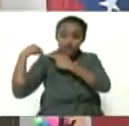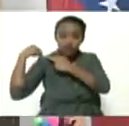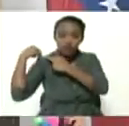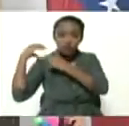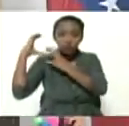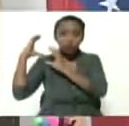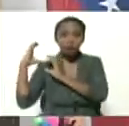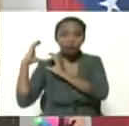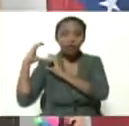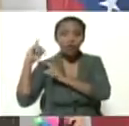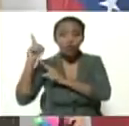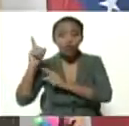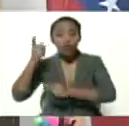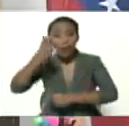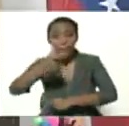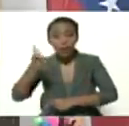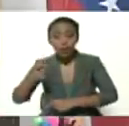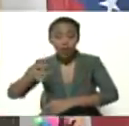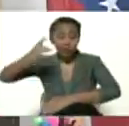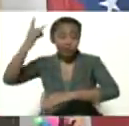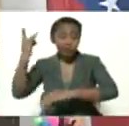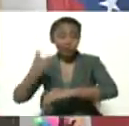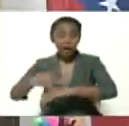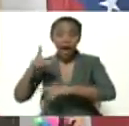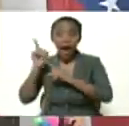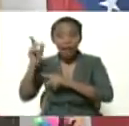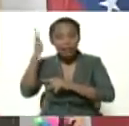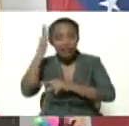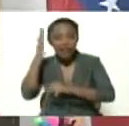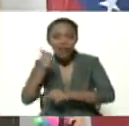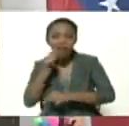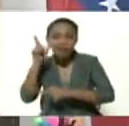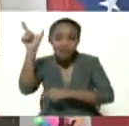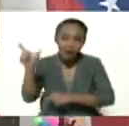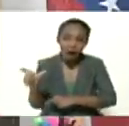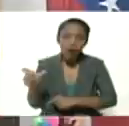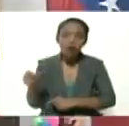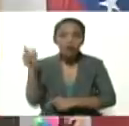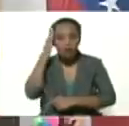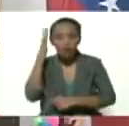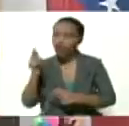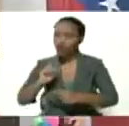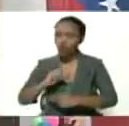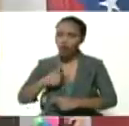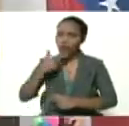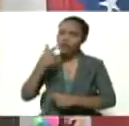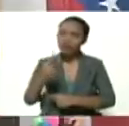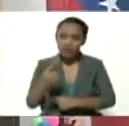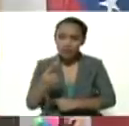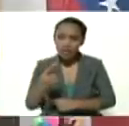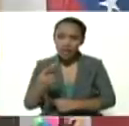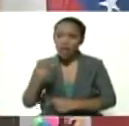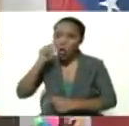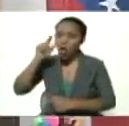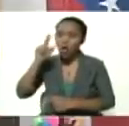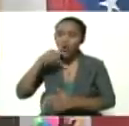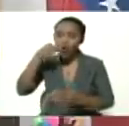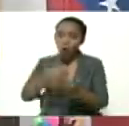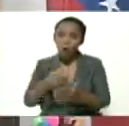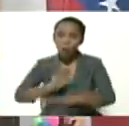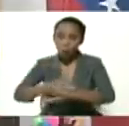de uno de los casos que ha estado grave. Él sabe quién es. Él sabe quién es. No voy a decir su nombre por respeto, porque lo